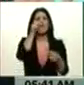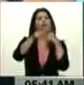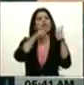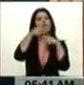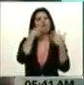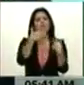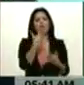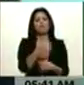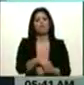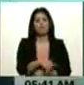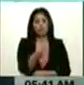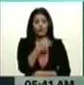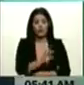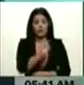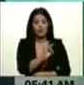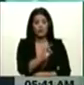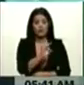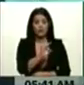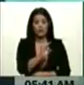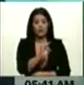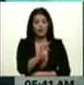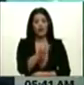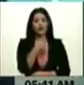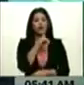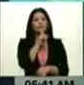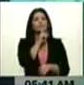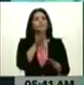nunca salió, él no lo dijo.